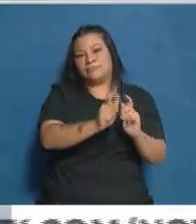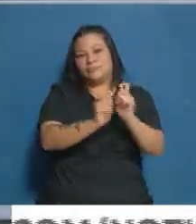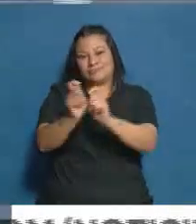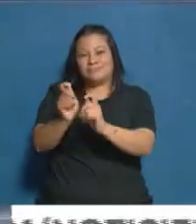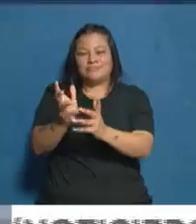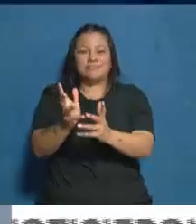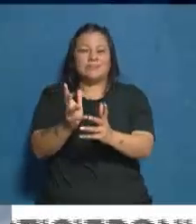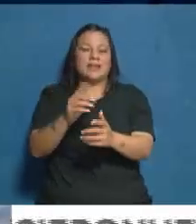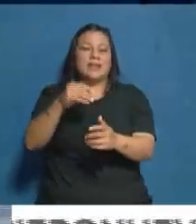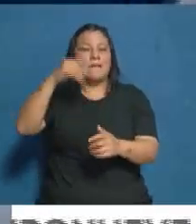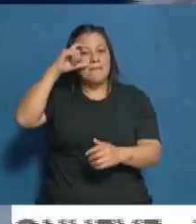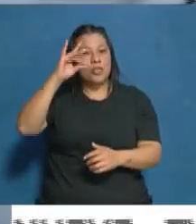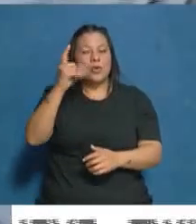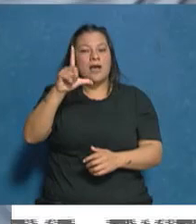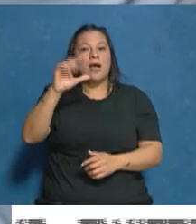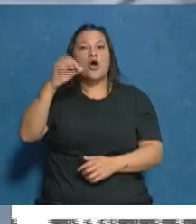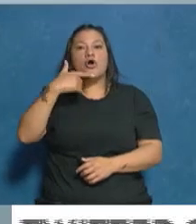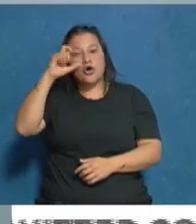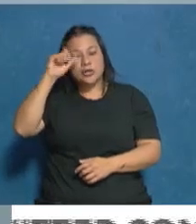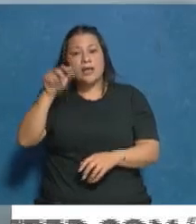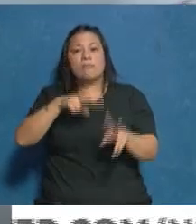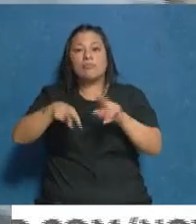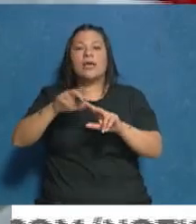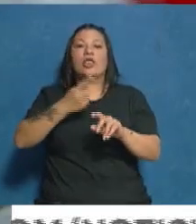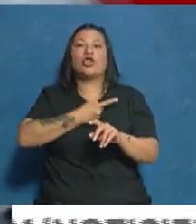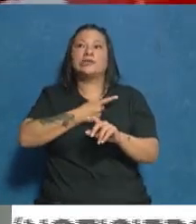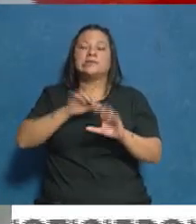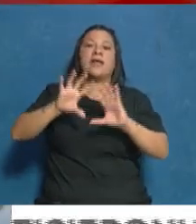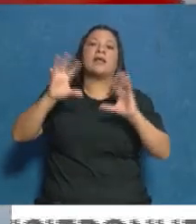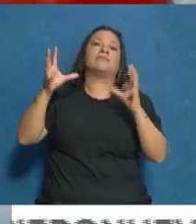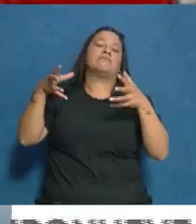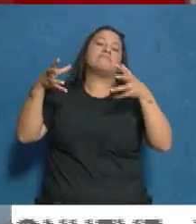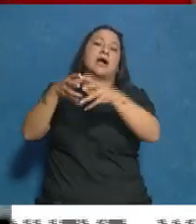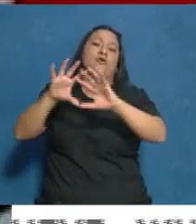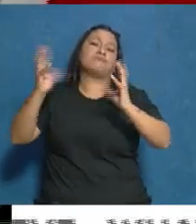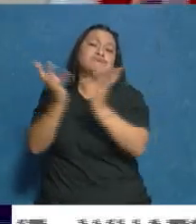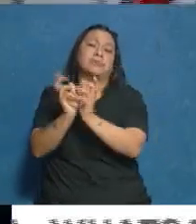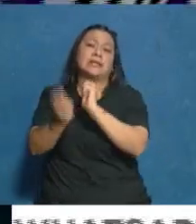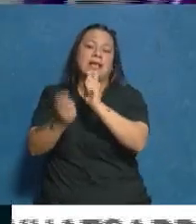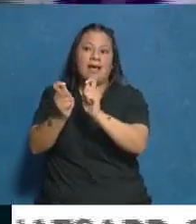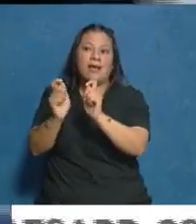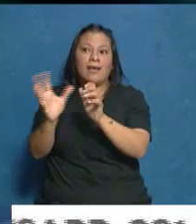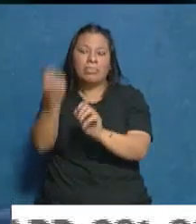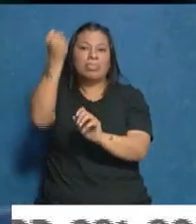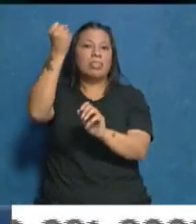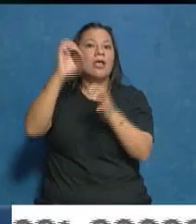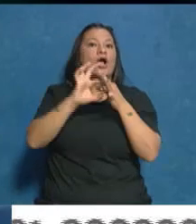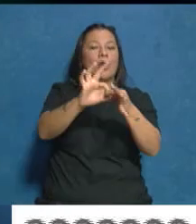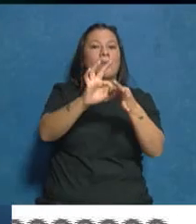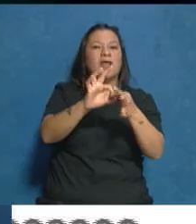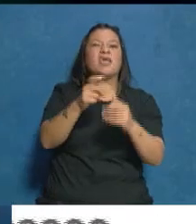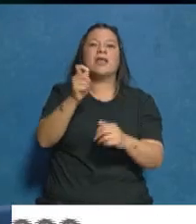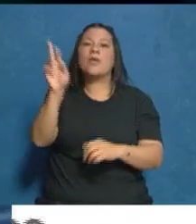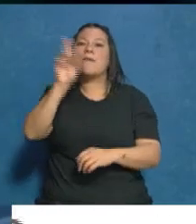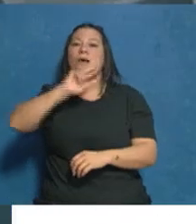ósea. Se hizo la búsqueda internacional en el Banco Mundial de Donante y se consiguió el compatible. En este caso, una